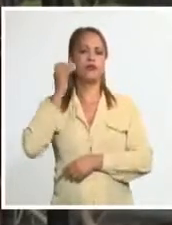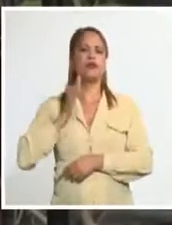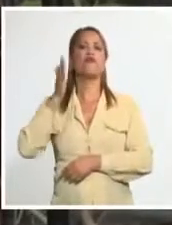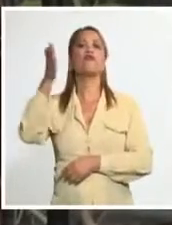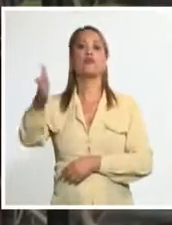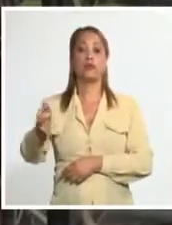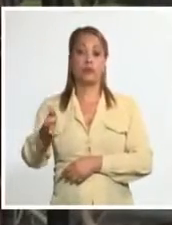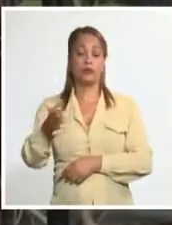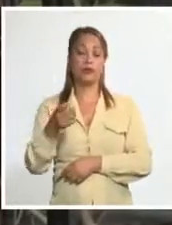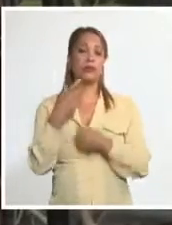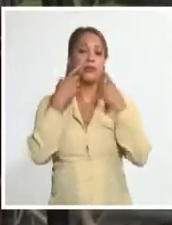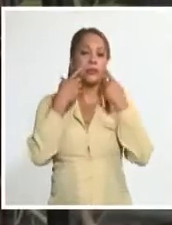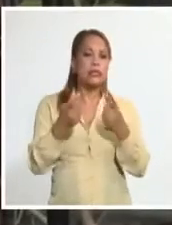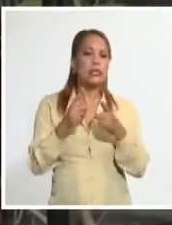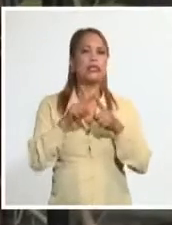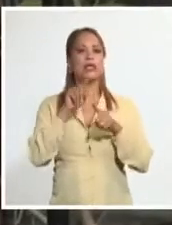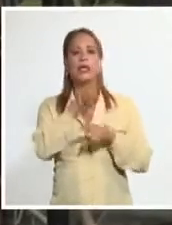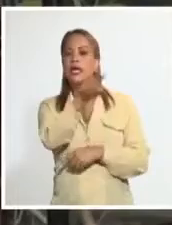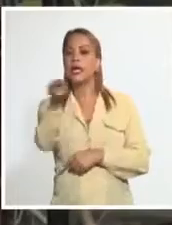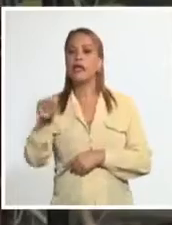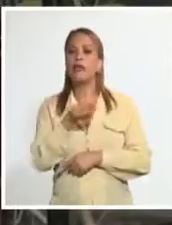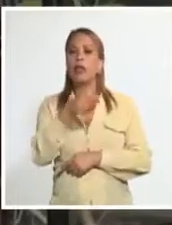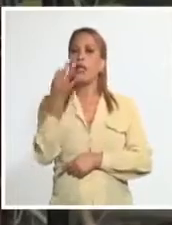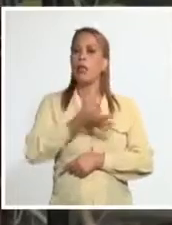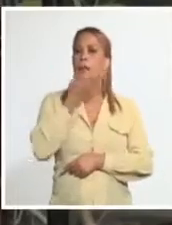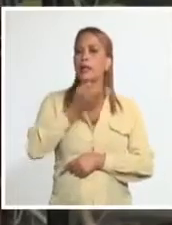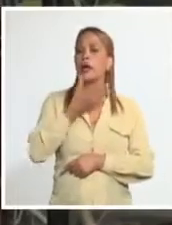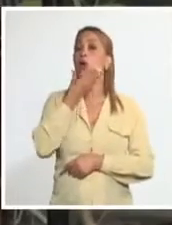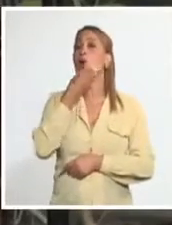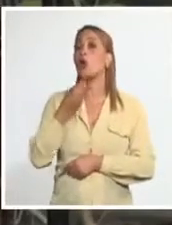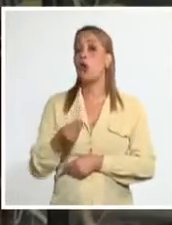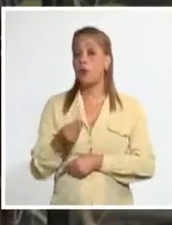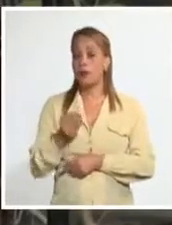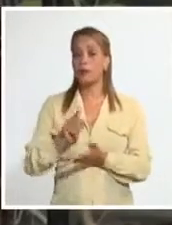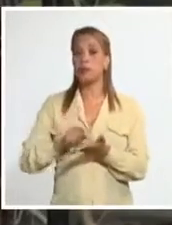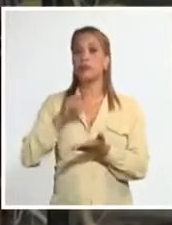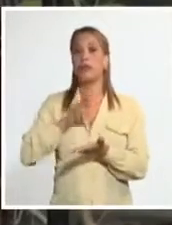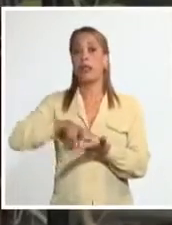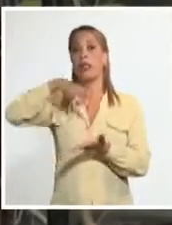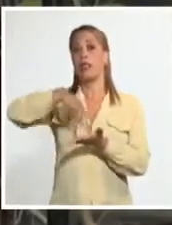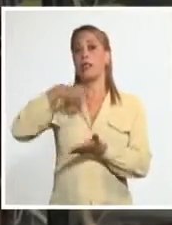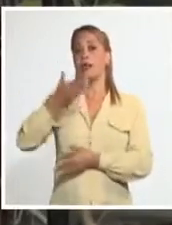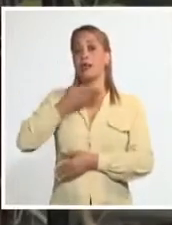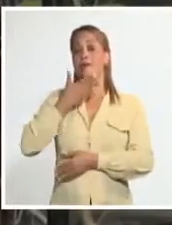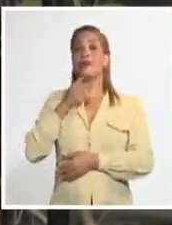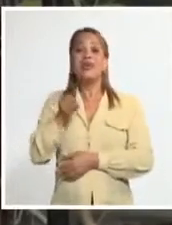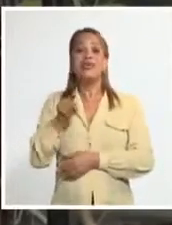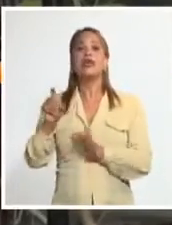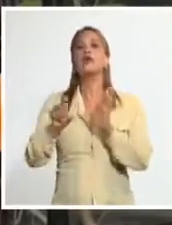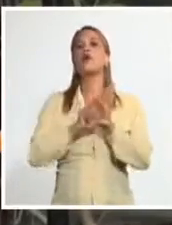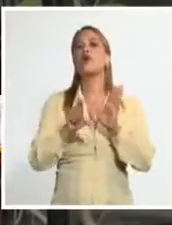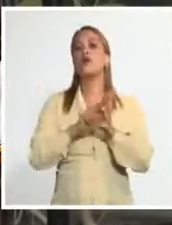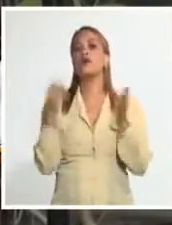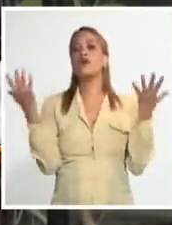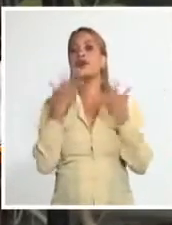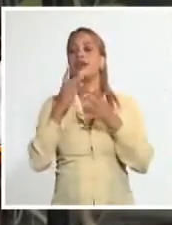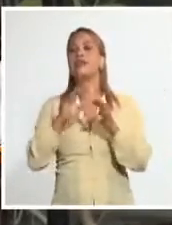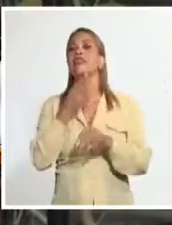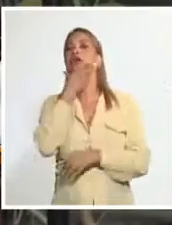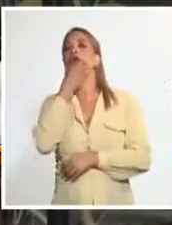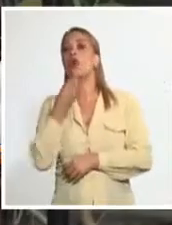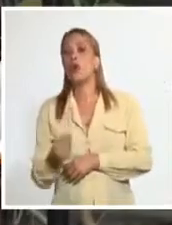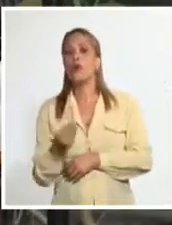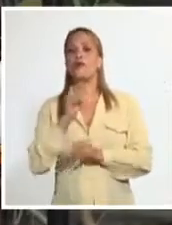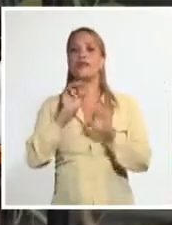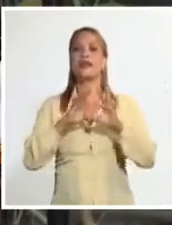muy importante que hayan dado su criterio jóvenes, porque este ante todo va a ser el código de los jóvenes, de las familias que van a